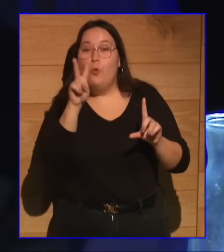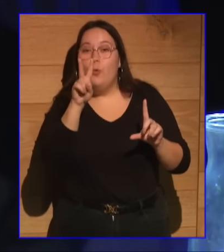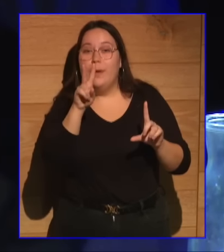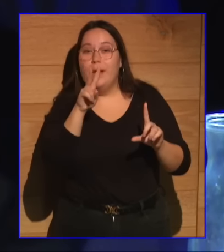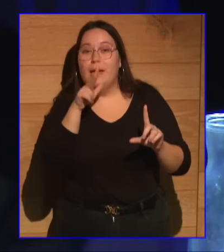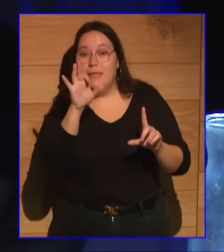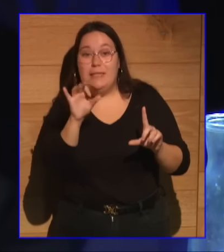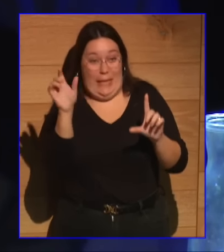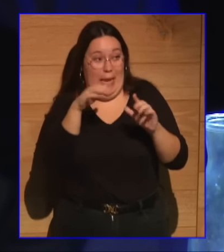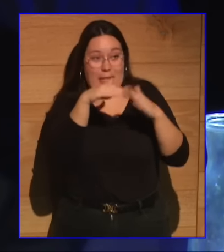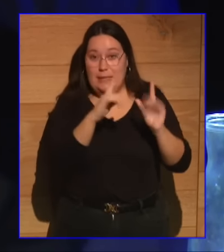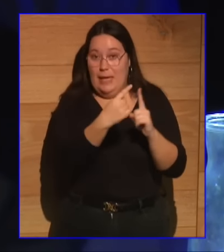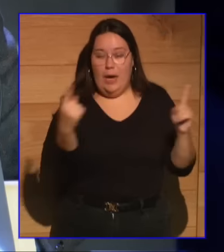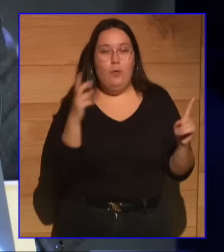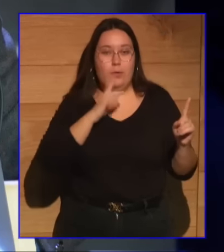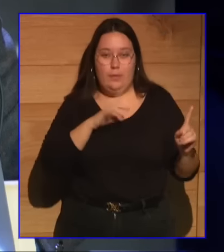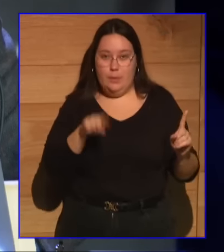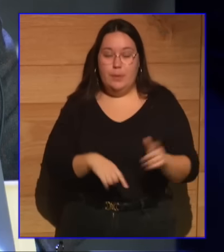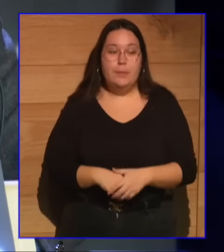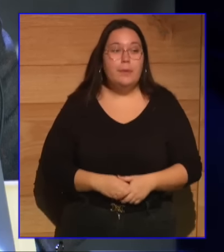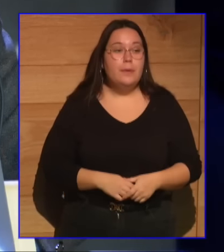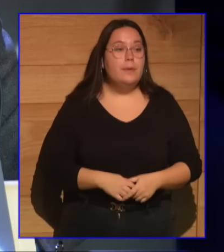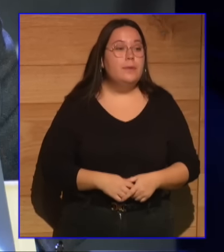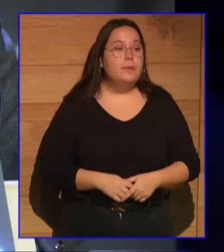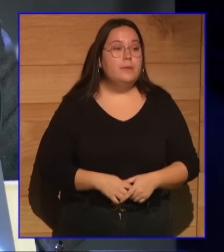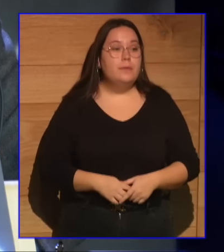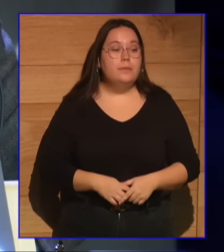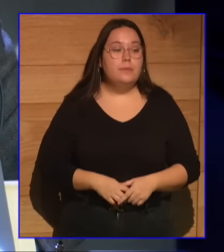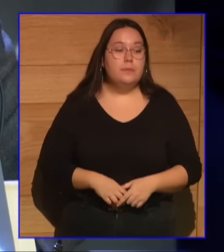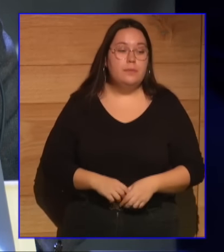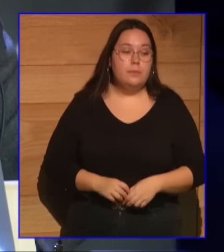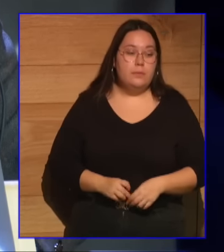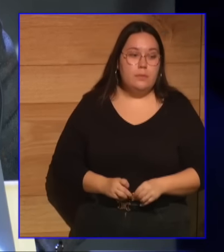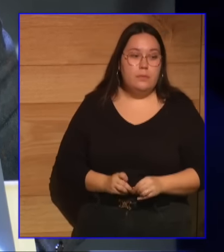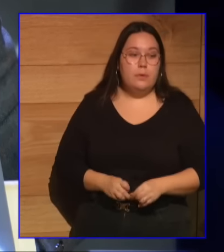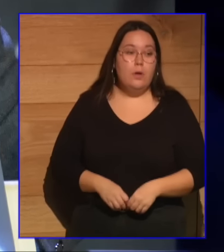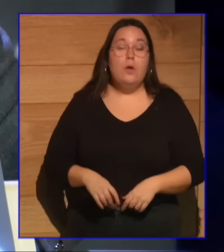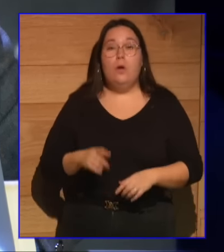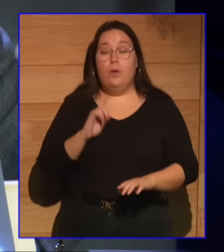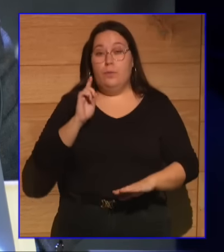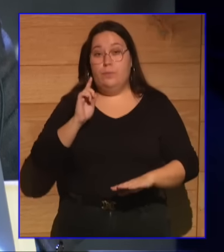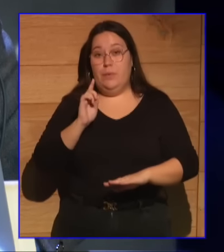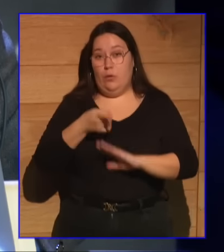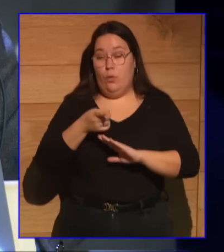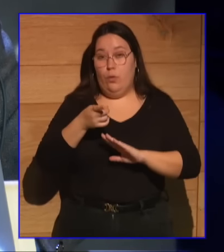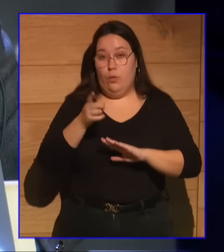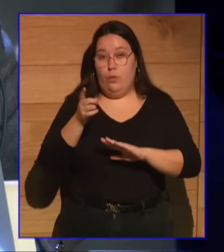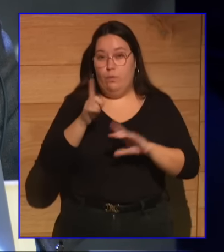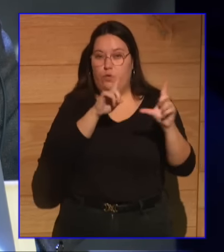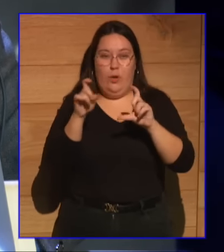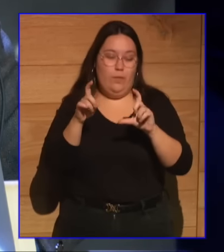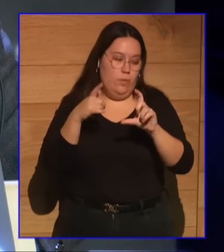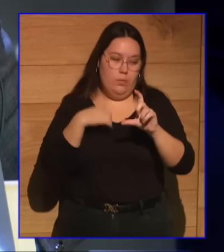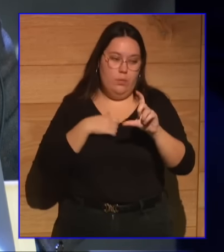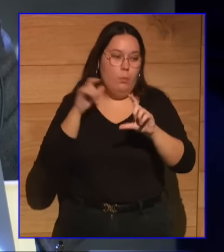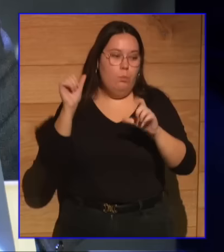embargo, cuando hace Schindler, decide que tiene que trabajar con un director de fotografía polaco que conozca esa imaginería